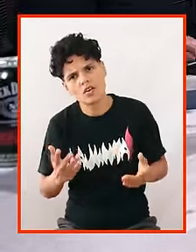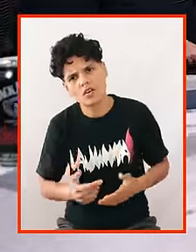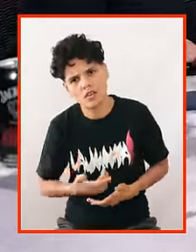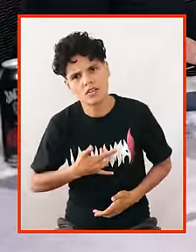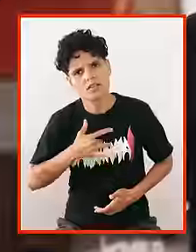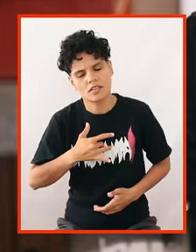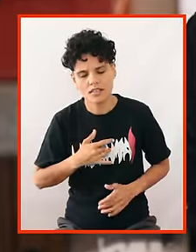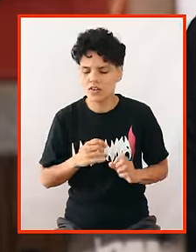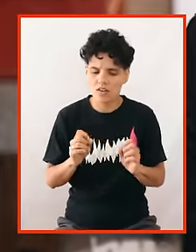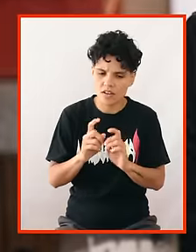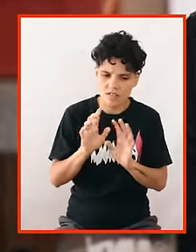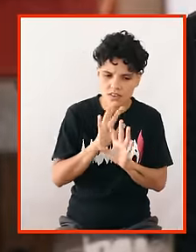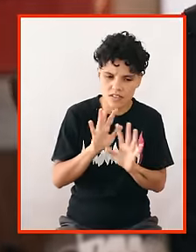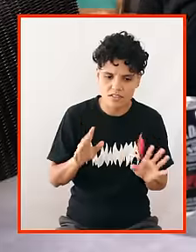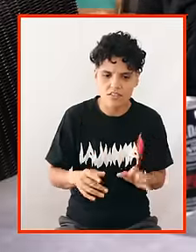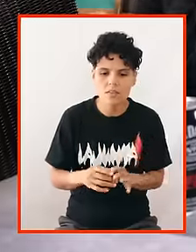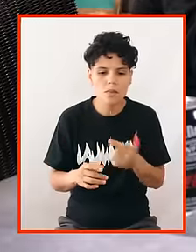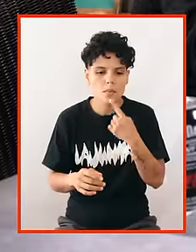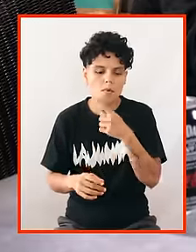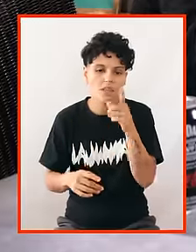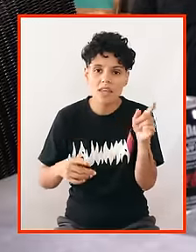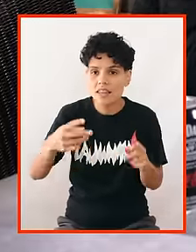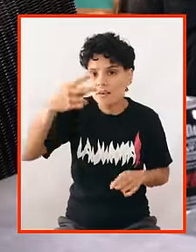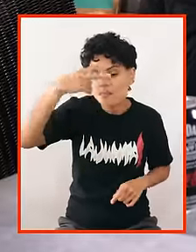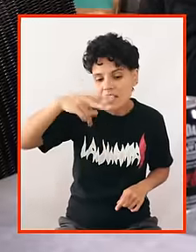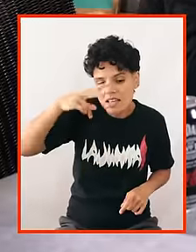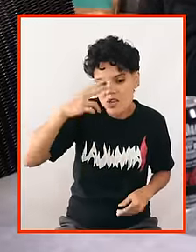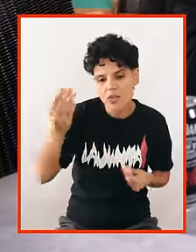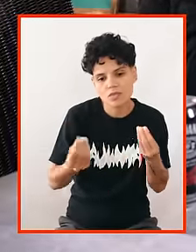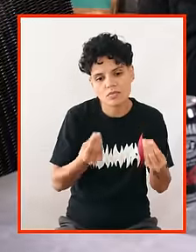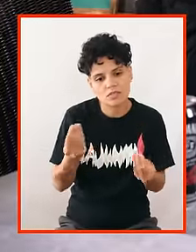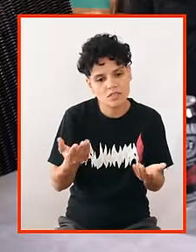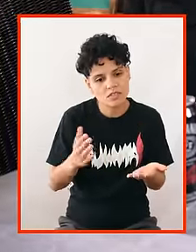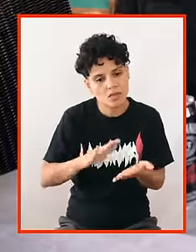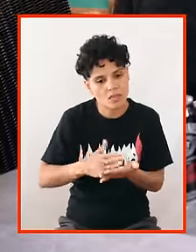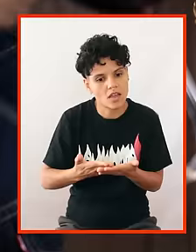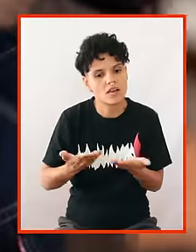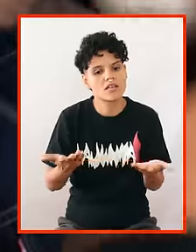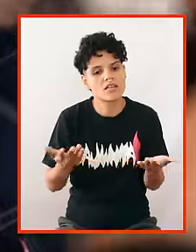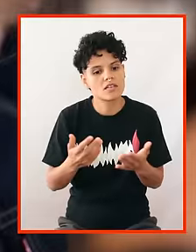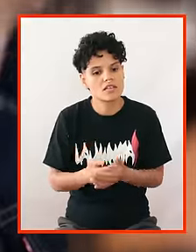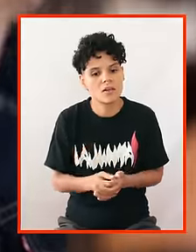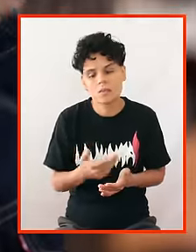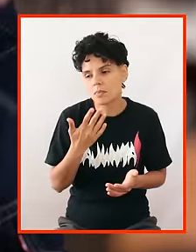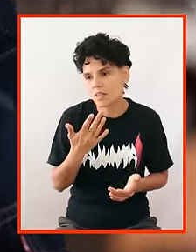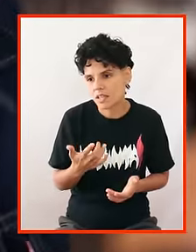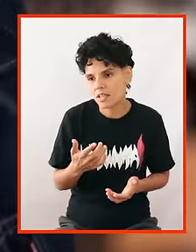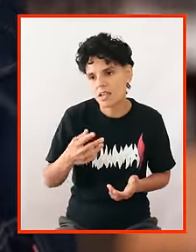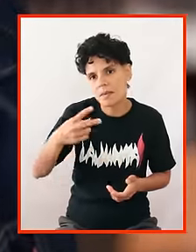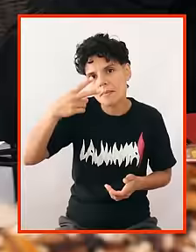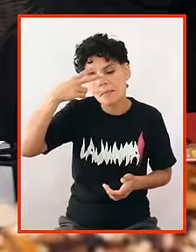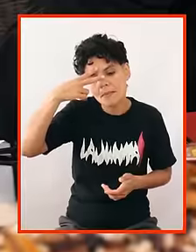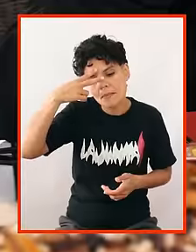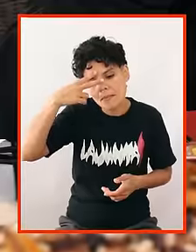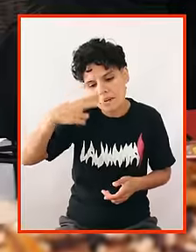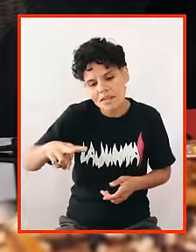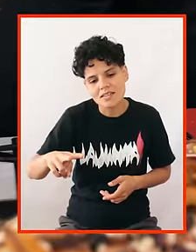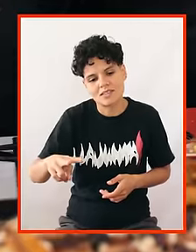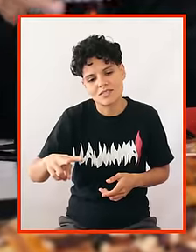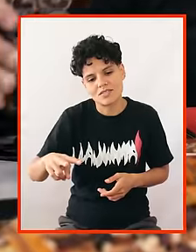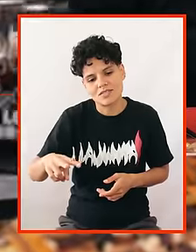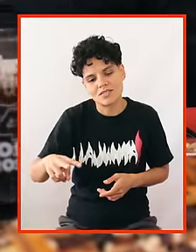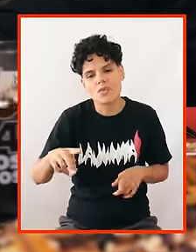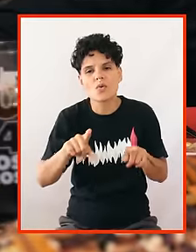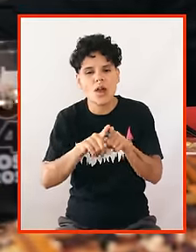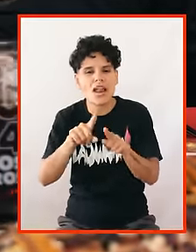dejémoslo ahí, esta parte la cortamos, por favor. Usted en México tiene que tener la media historia, ¿no? En México, porque una